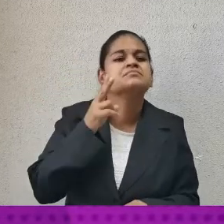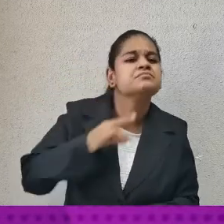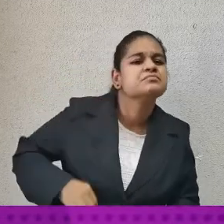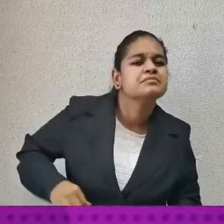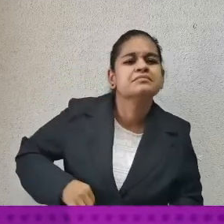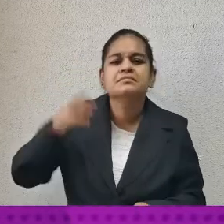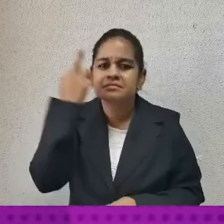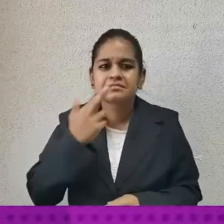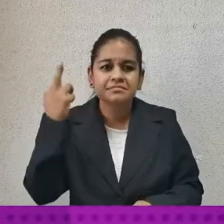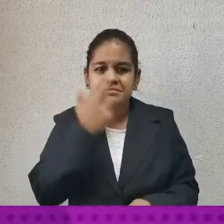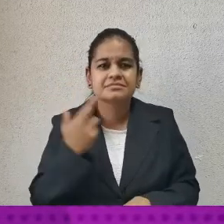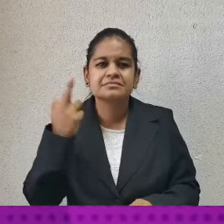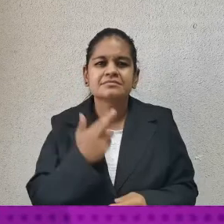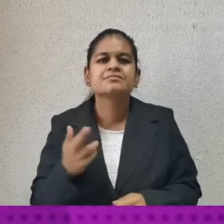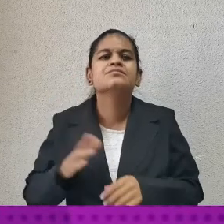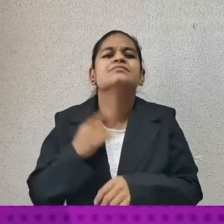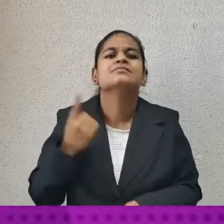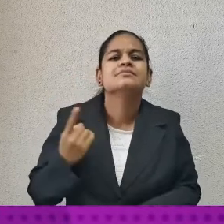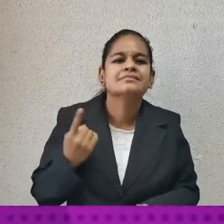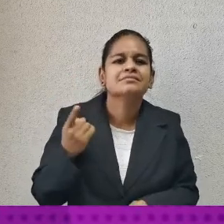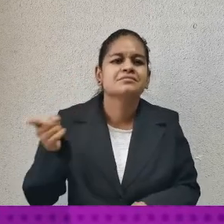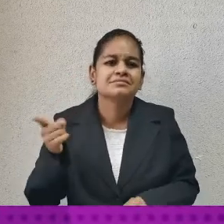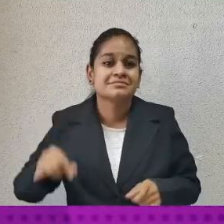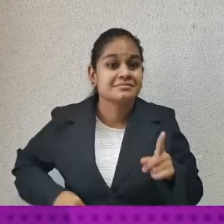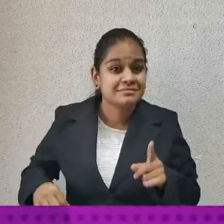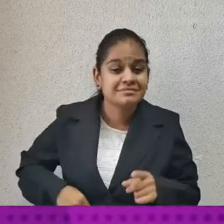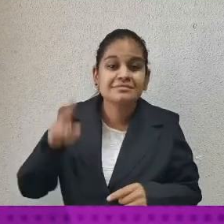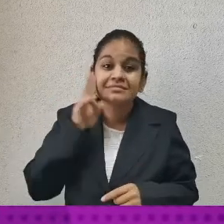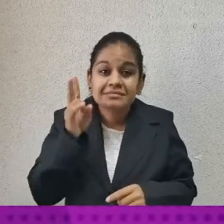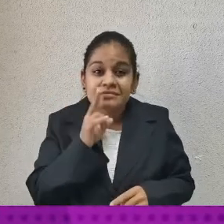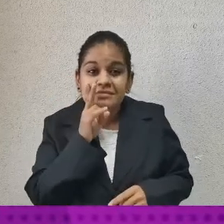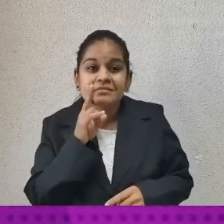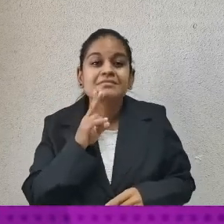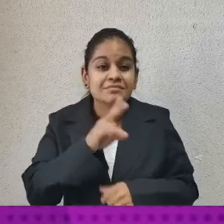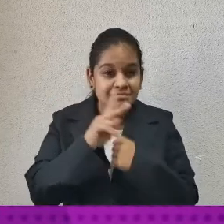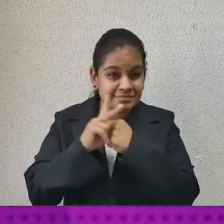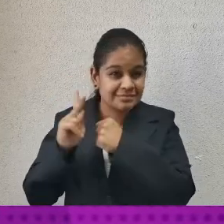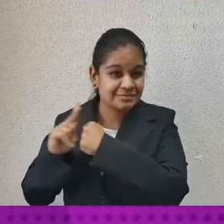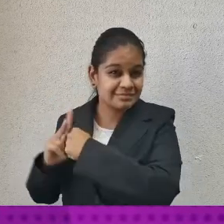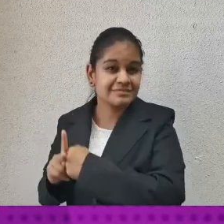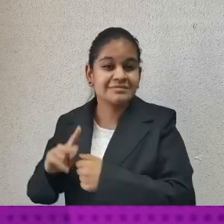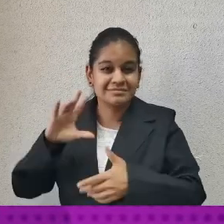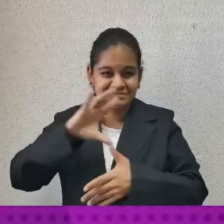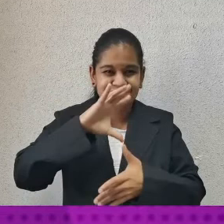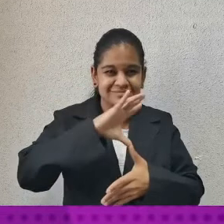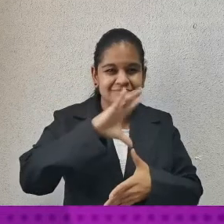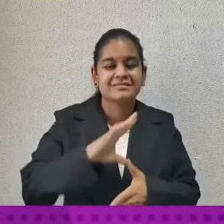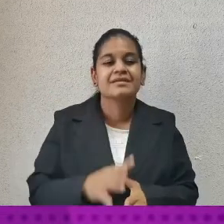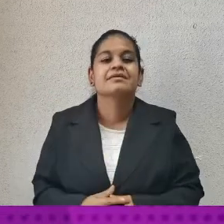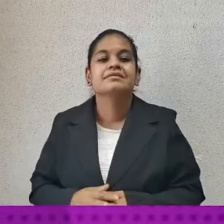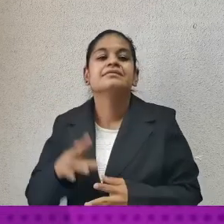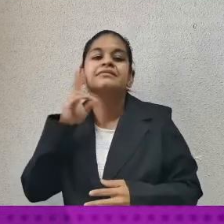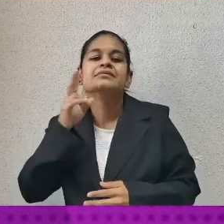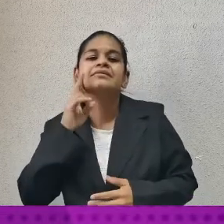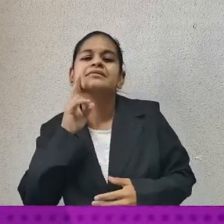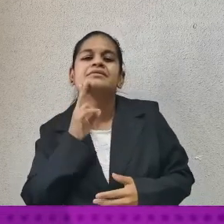observación internacional en esa parte porque les llama mucho la atención en muchos países sudamericanos, centroamericanos, de